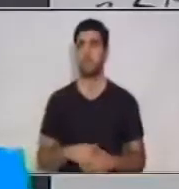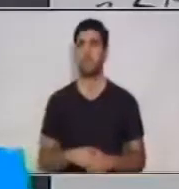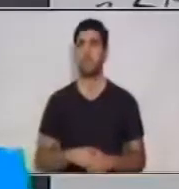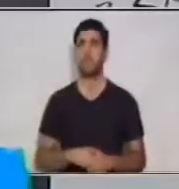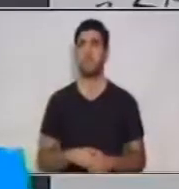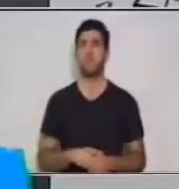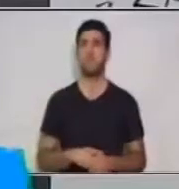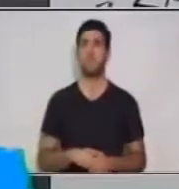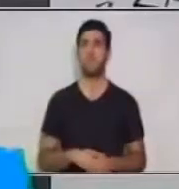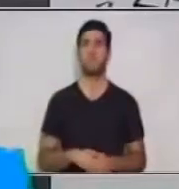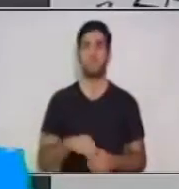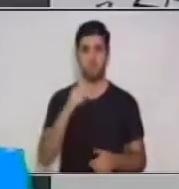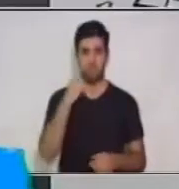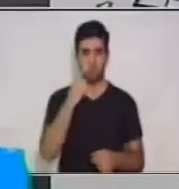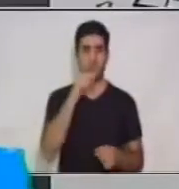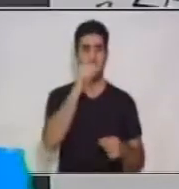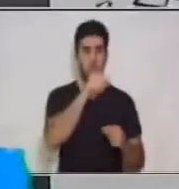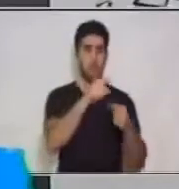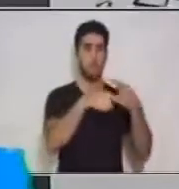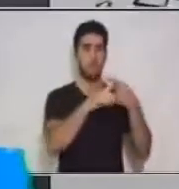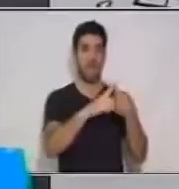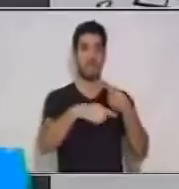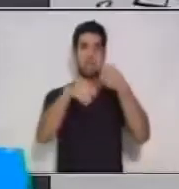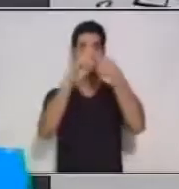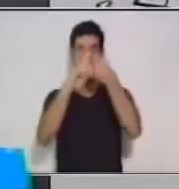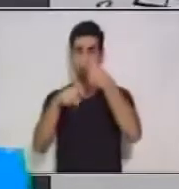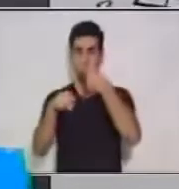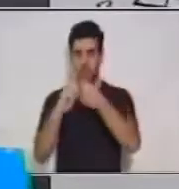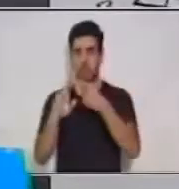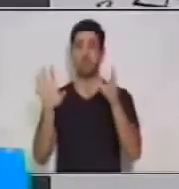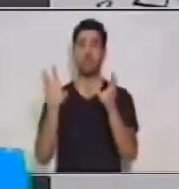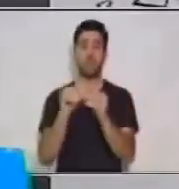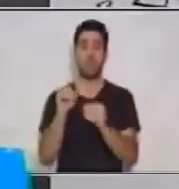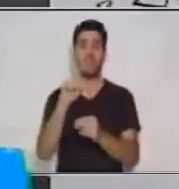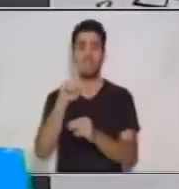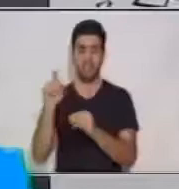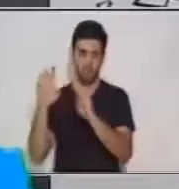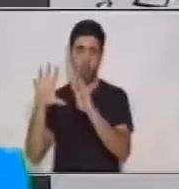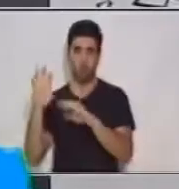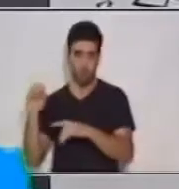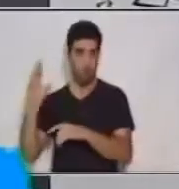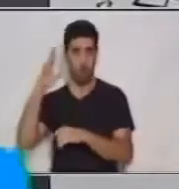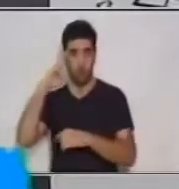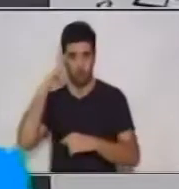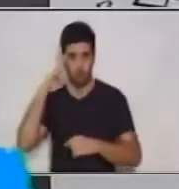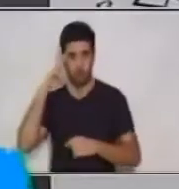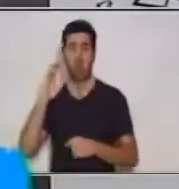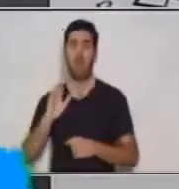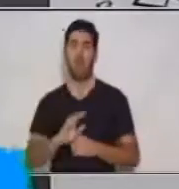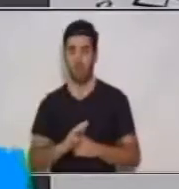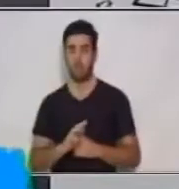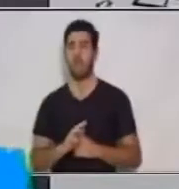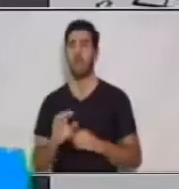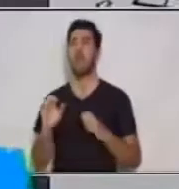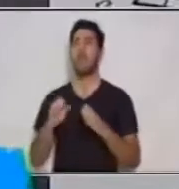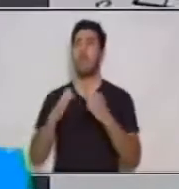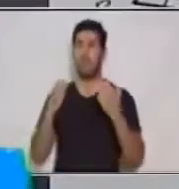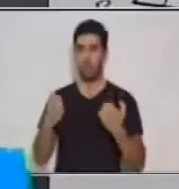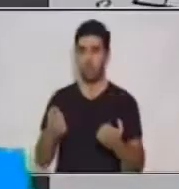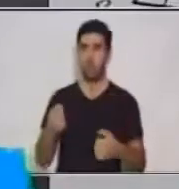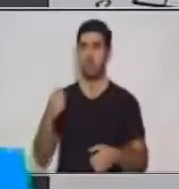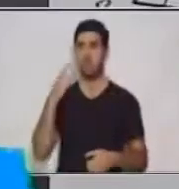el ángulo beta más el ángulo gamma nos va a dar 180 grados.